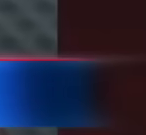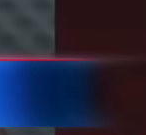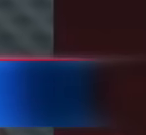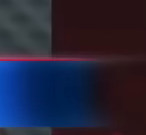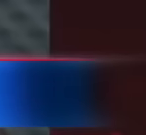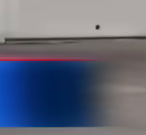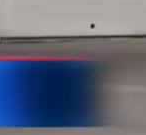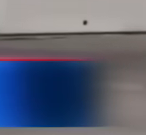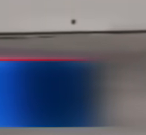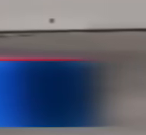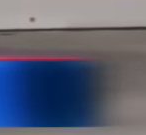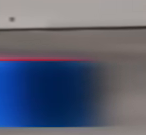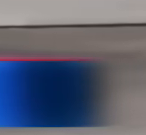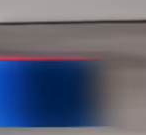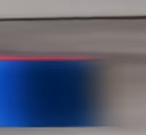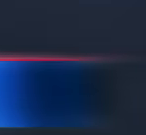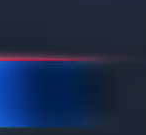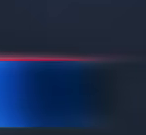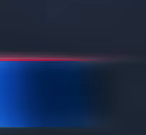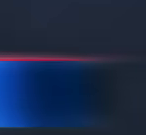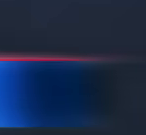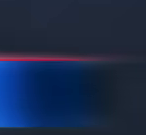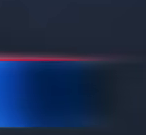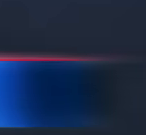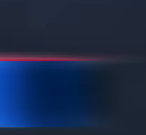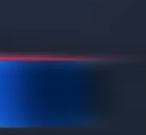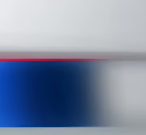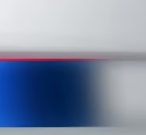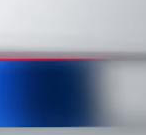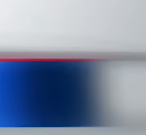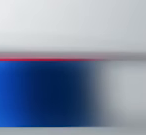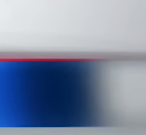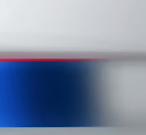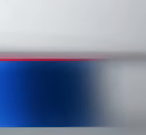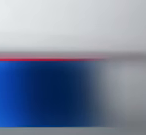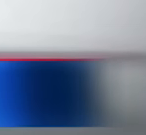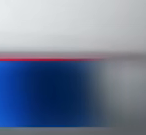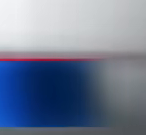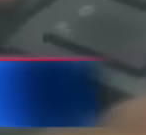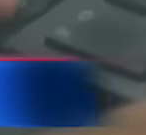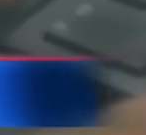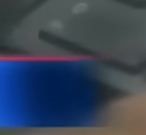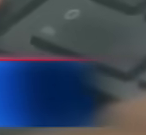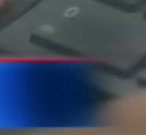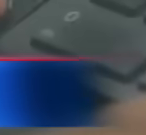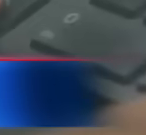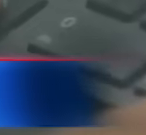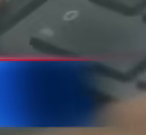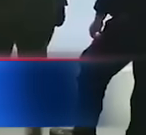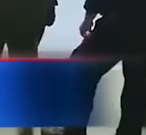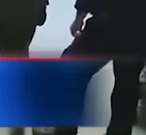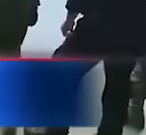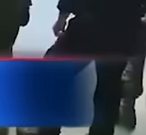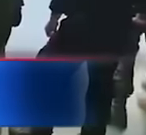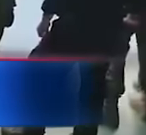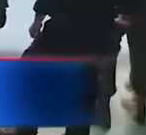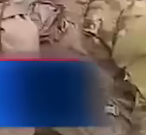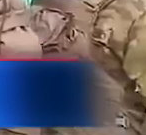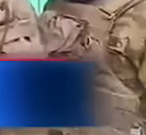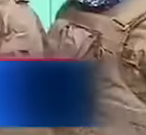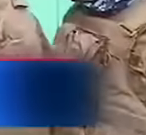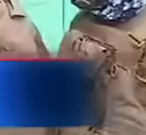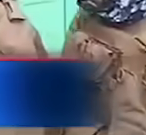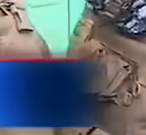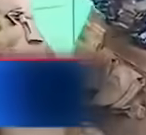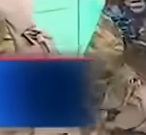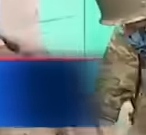revelan las andanzas de Mayra S. Gestionaba eventos de campaña electoral de la RC y utilizaba de fachada su